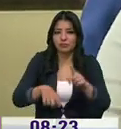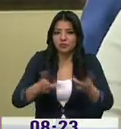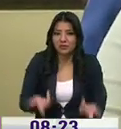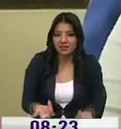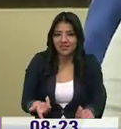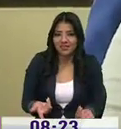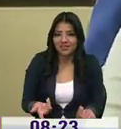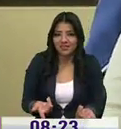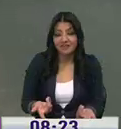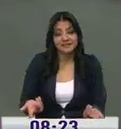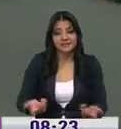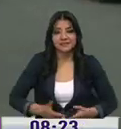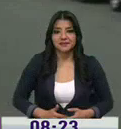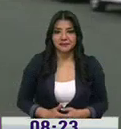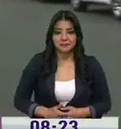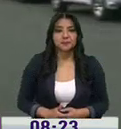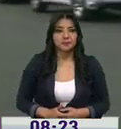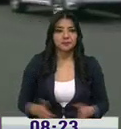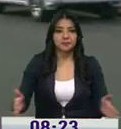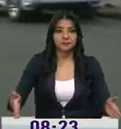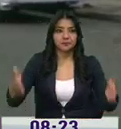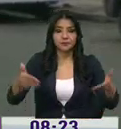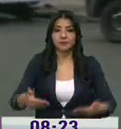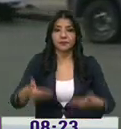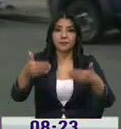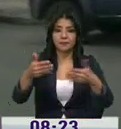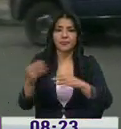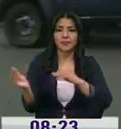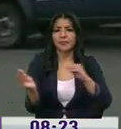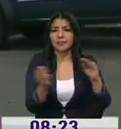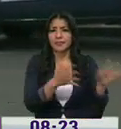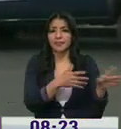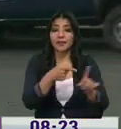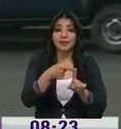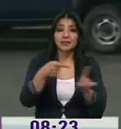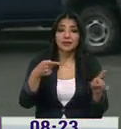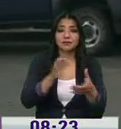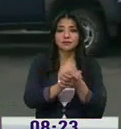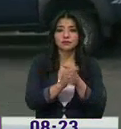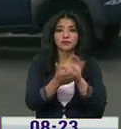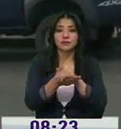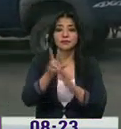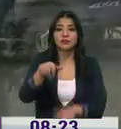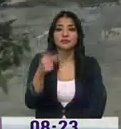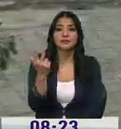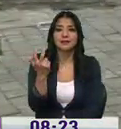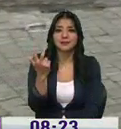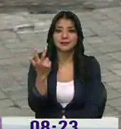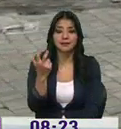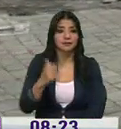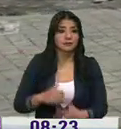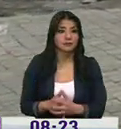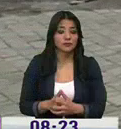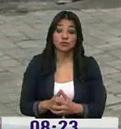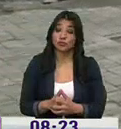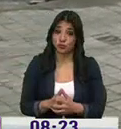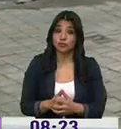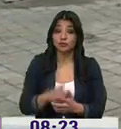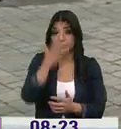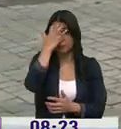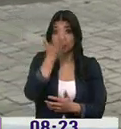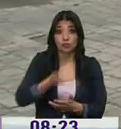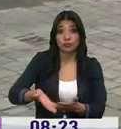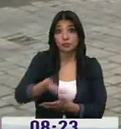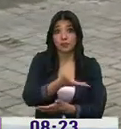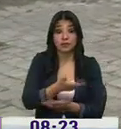podría hacerlo. La estructura ha estado abandonada desde noviembre del 2013, y su estado preocupa a los vecinos, pues